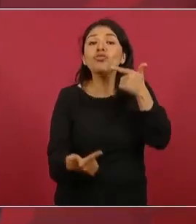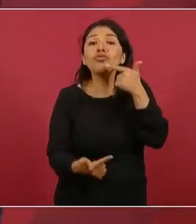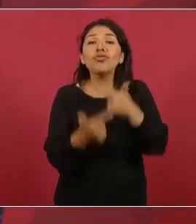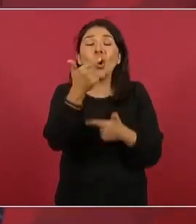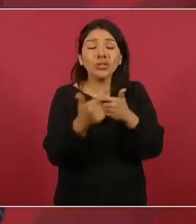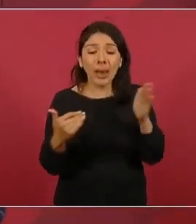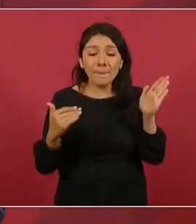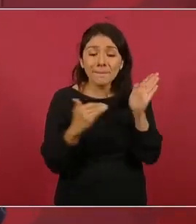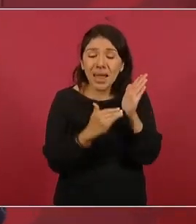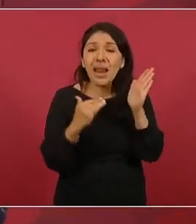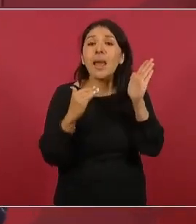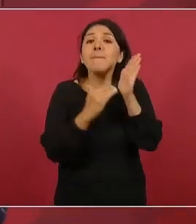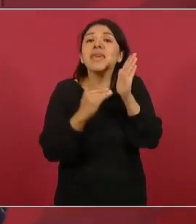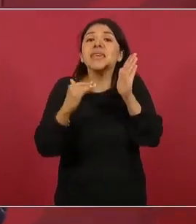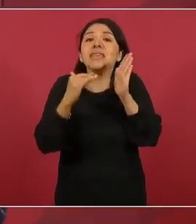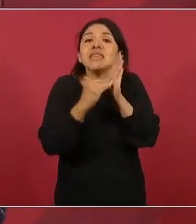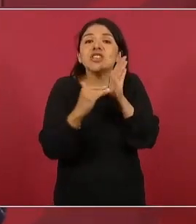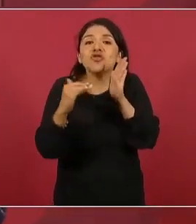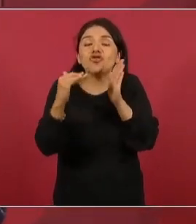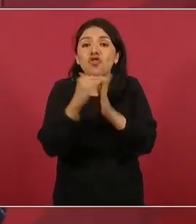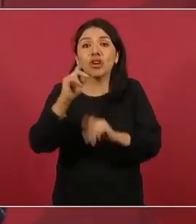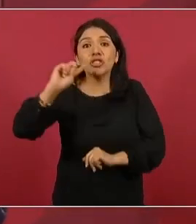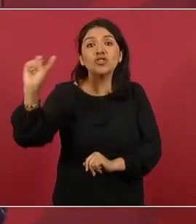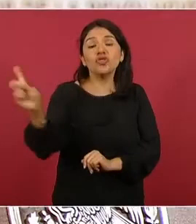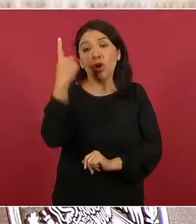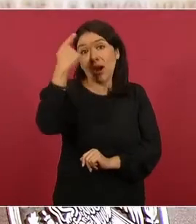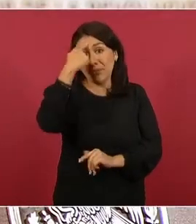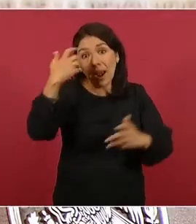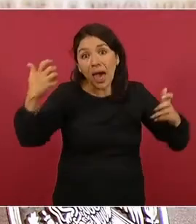12,000 millones de dólares para hacernos